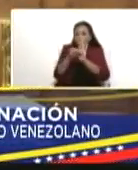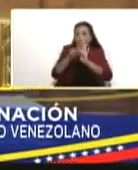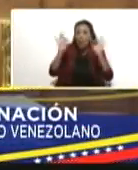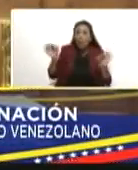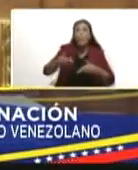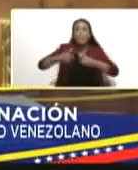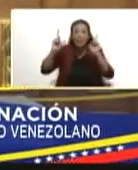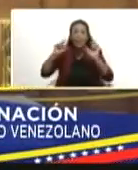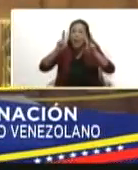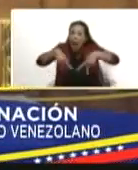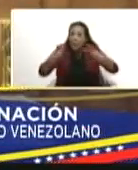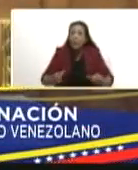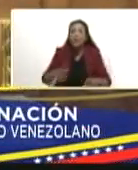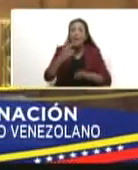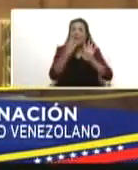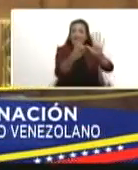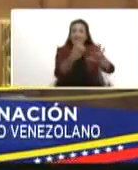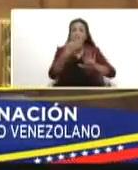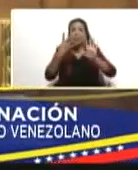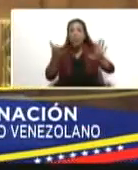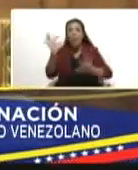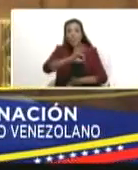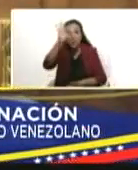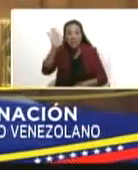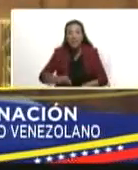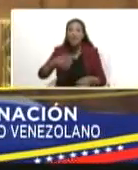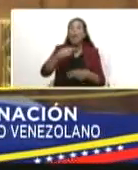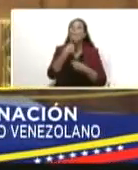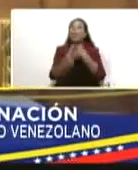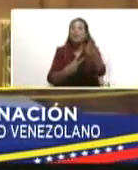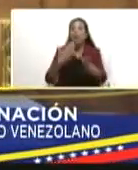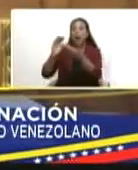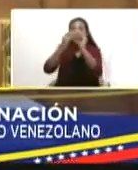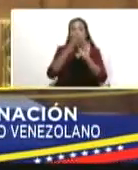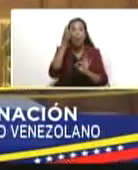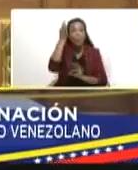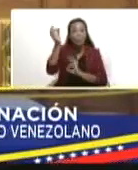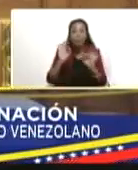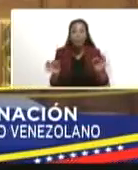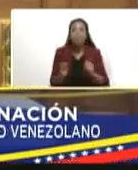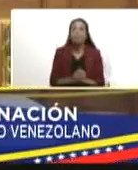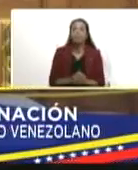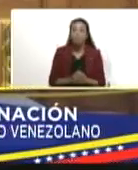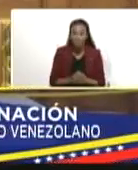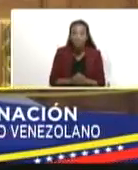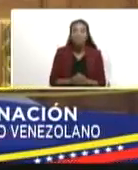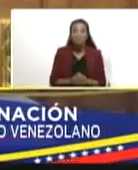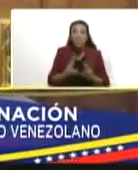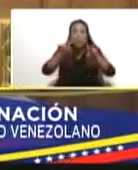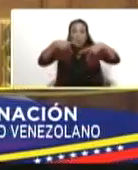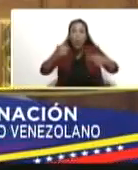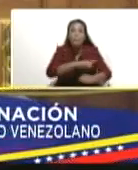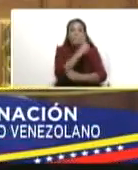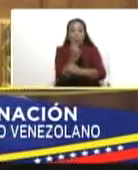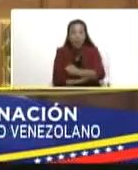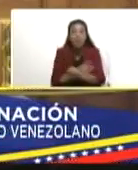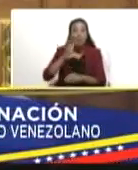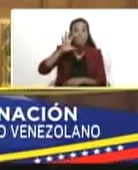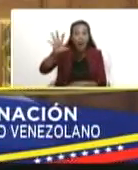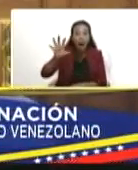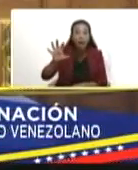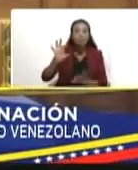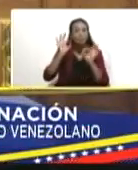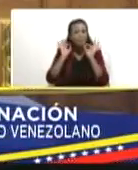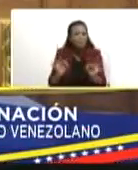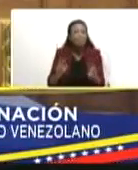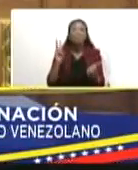permitió la renovación del 69 de las vocerías Ese es el nuevo poder del país el nuevo poder de